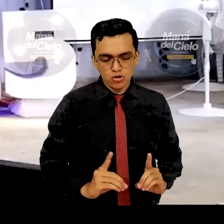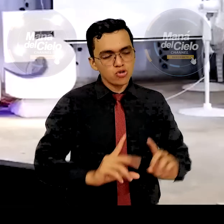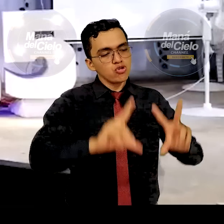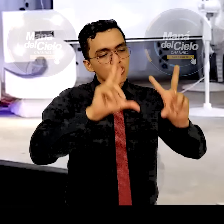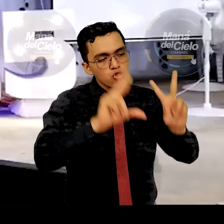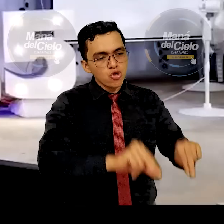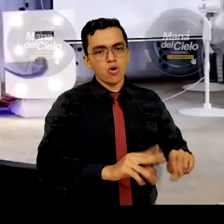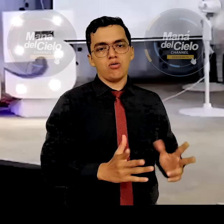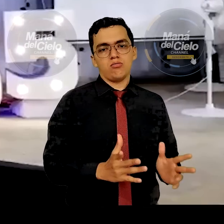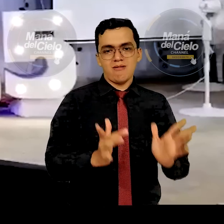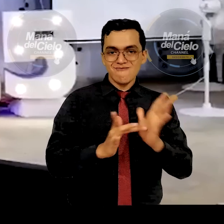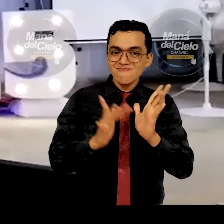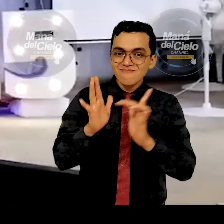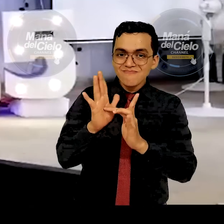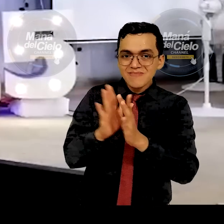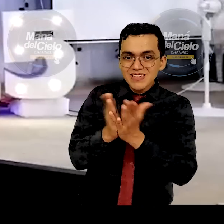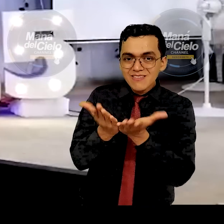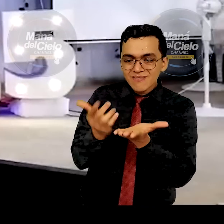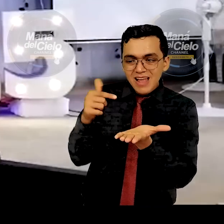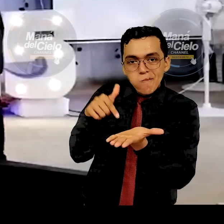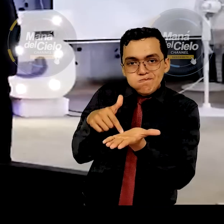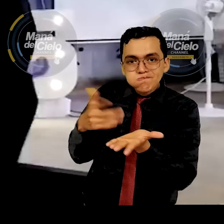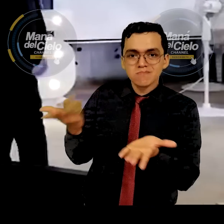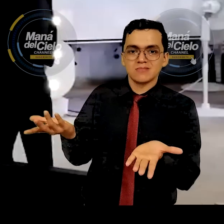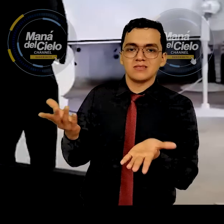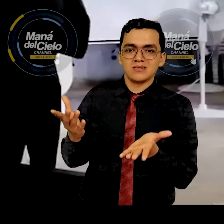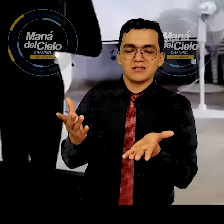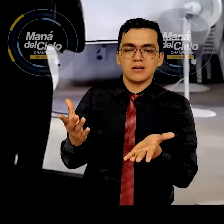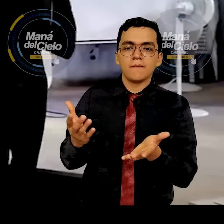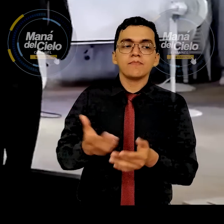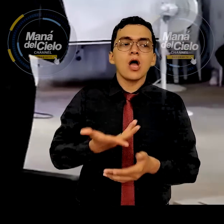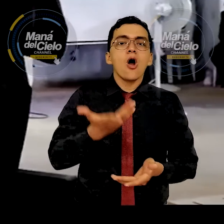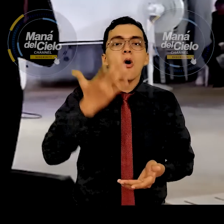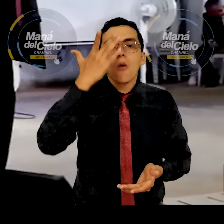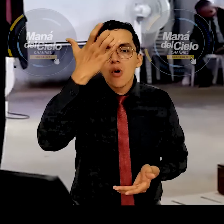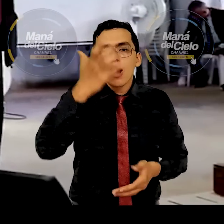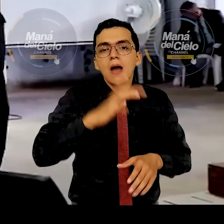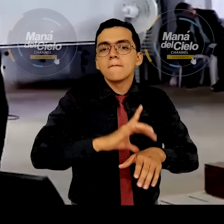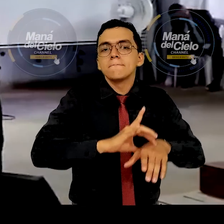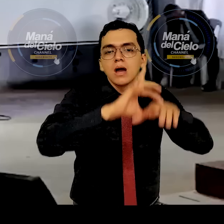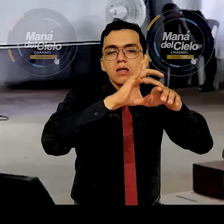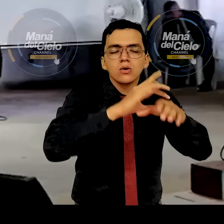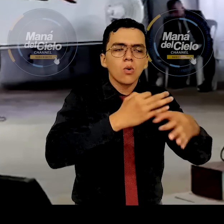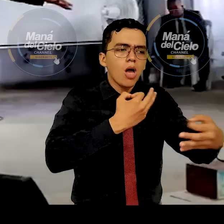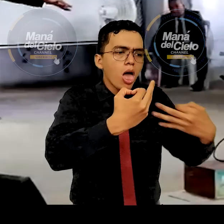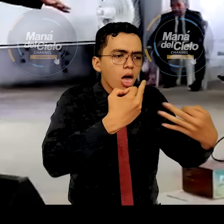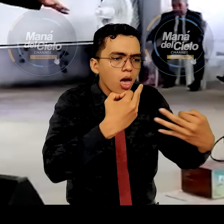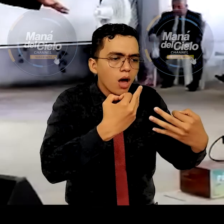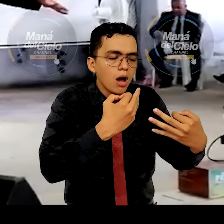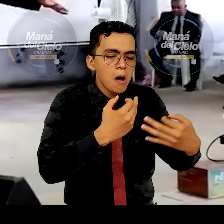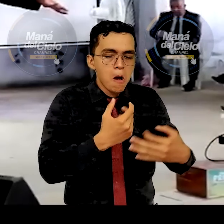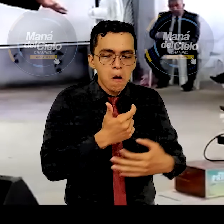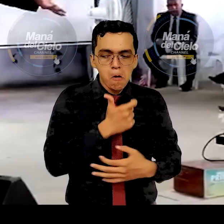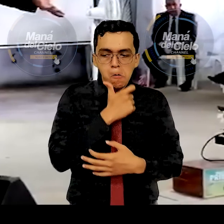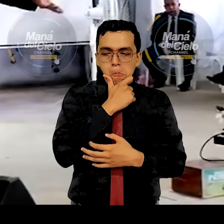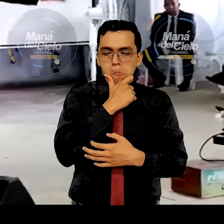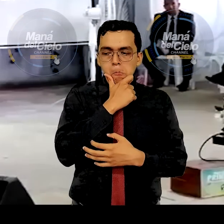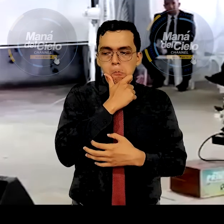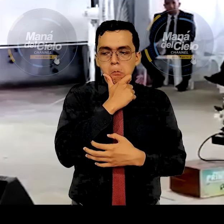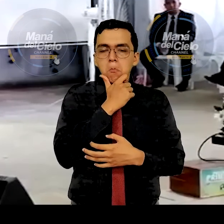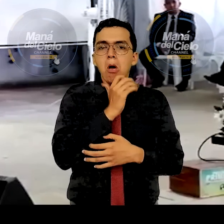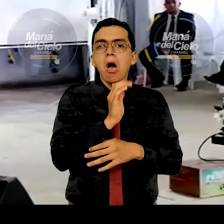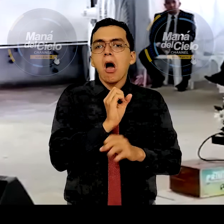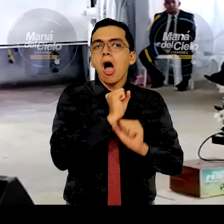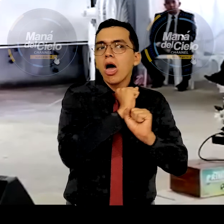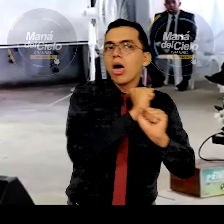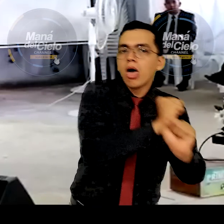si no tienes un porqué, entonces te dan cualquier explicación y tú no tienes ninguna. Entonces,